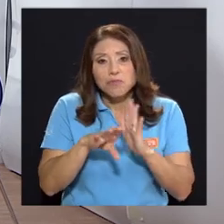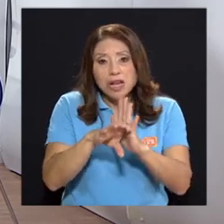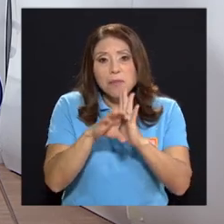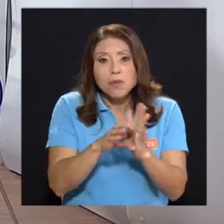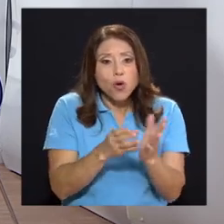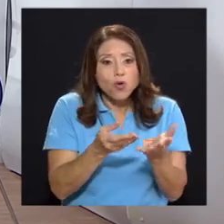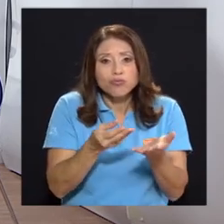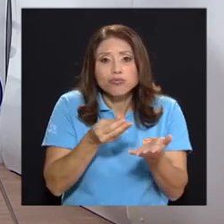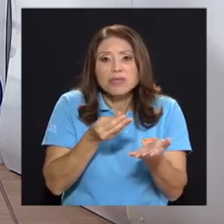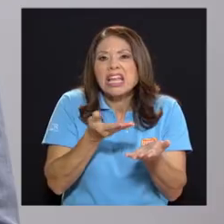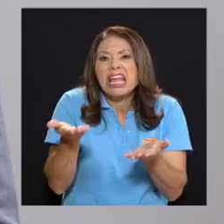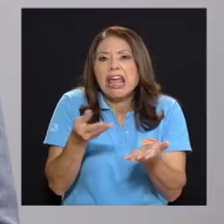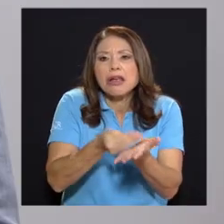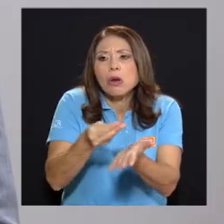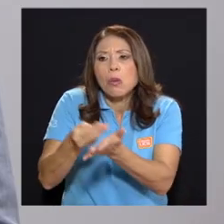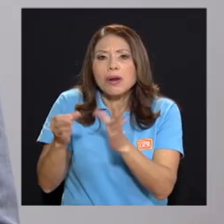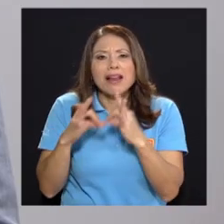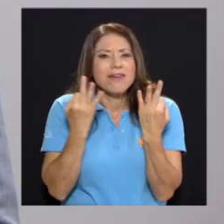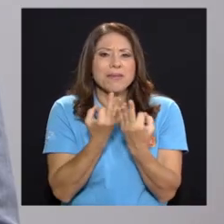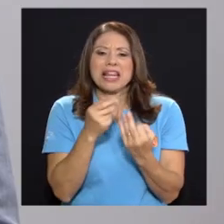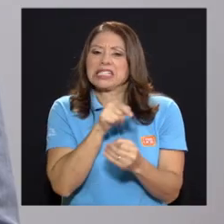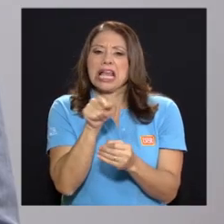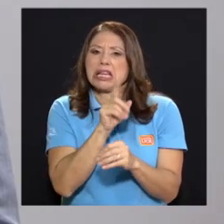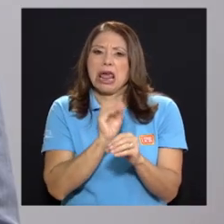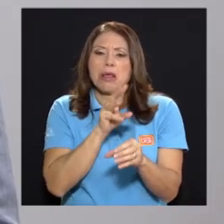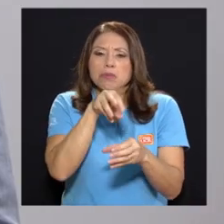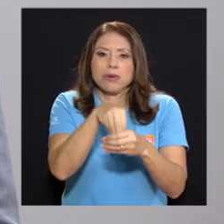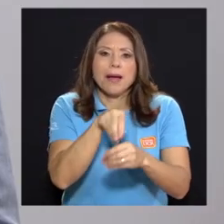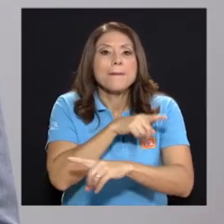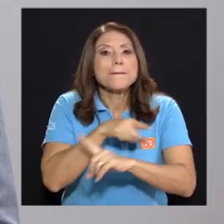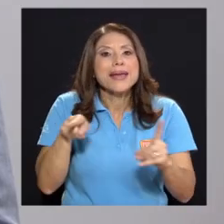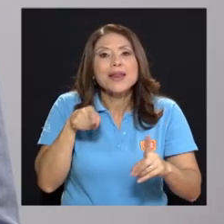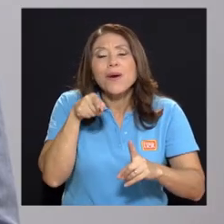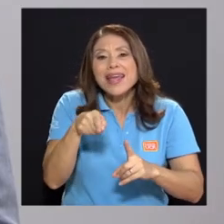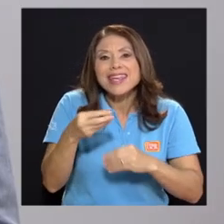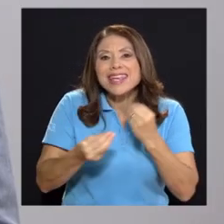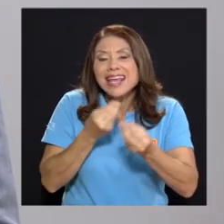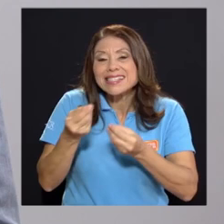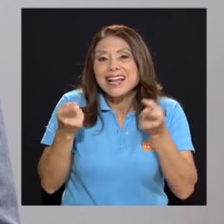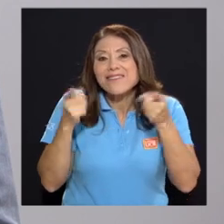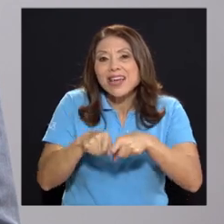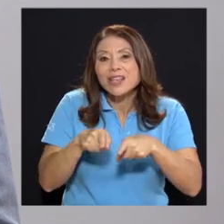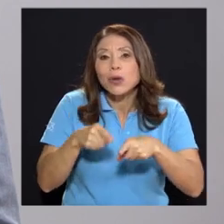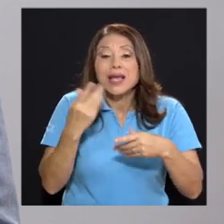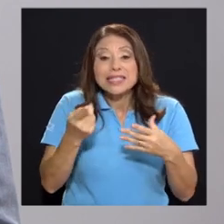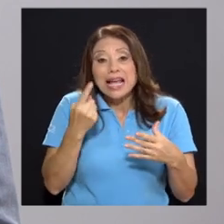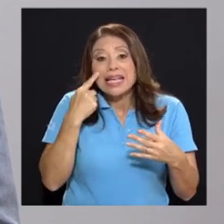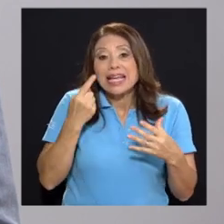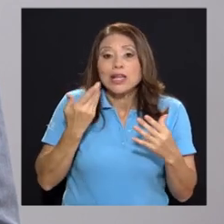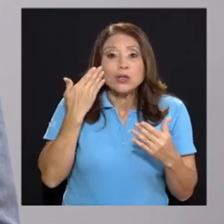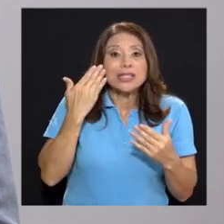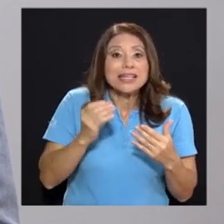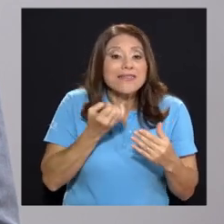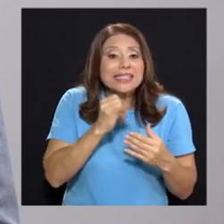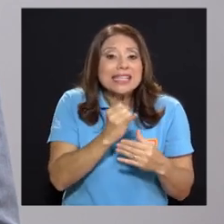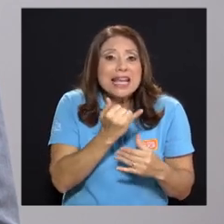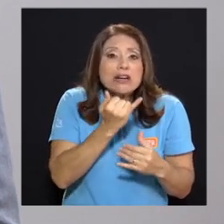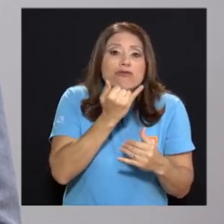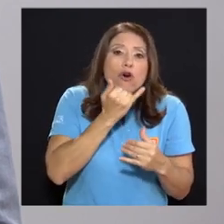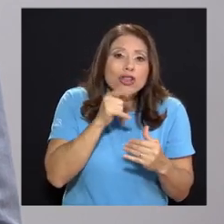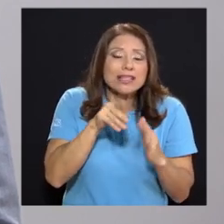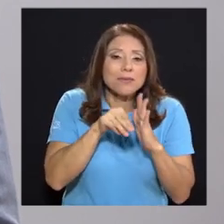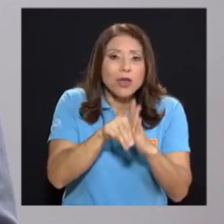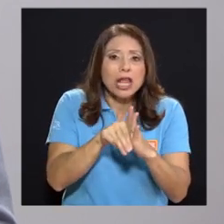pero la magnitud del efecto está entre margen de error de modelo o sea puede ser que sí pues que no es lo que